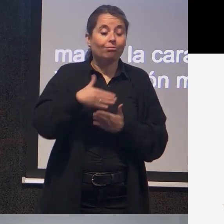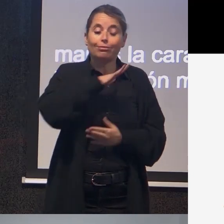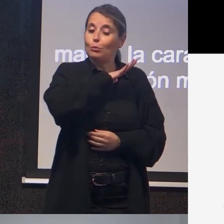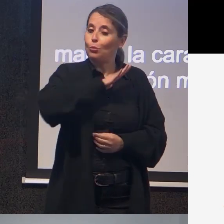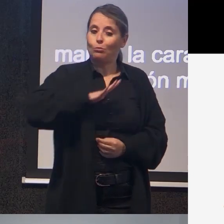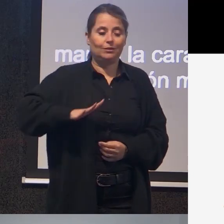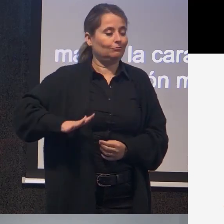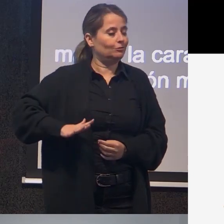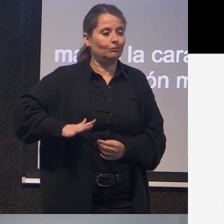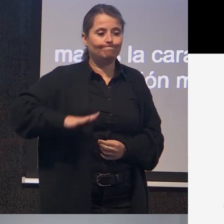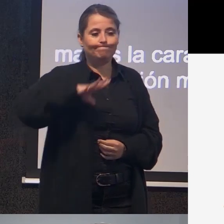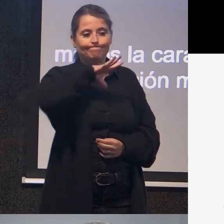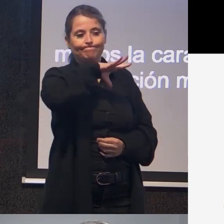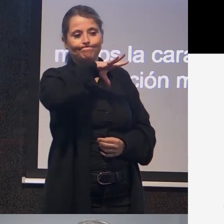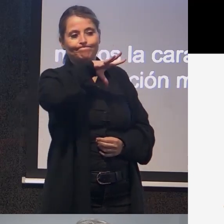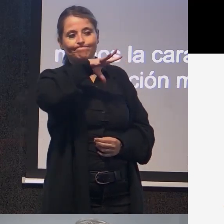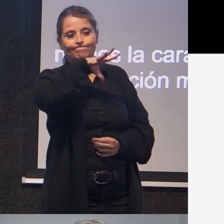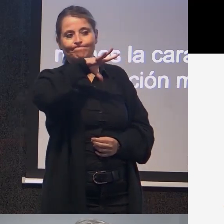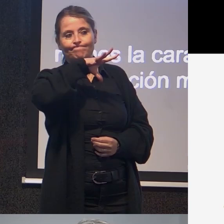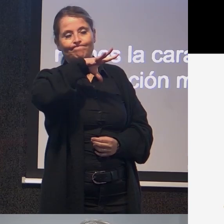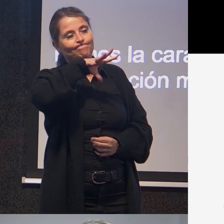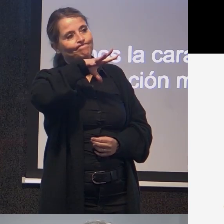capaz de